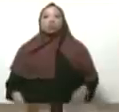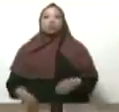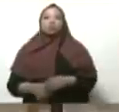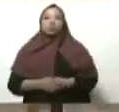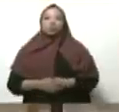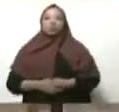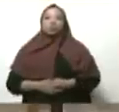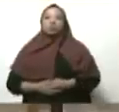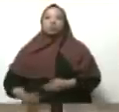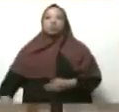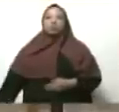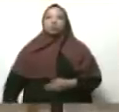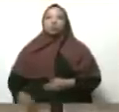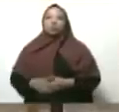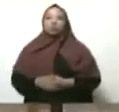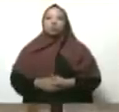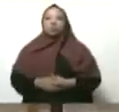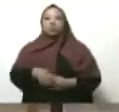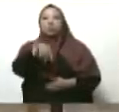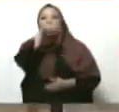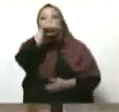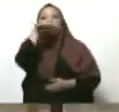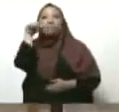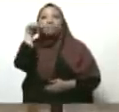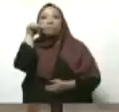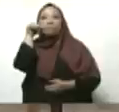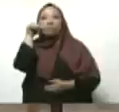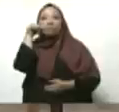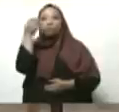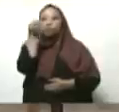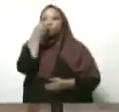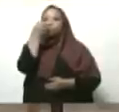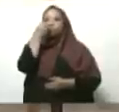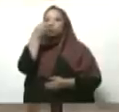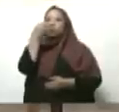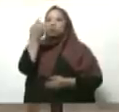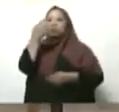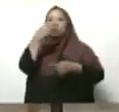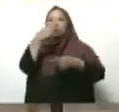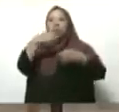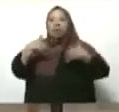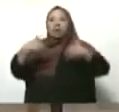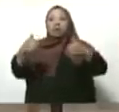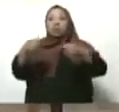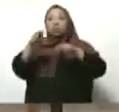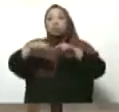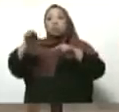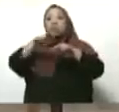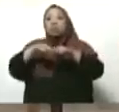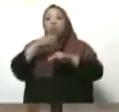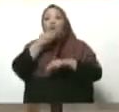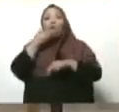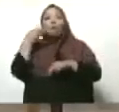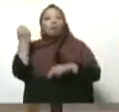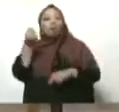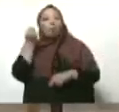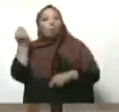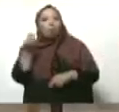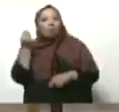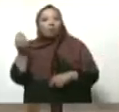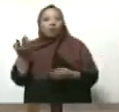consumo de drogas de sustancias nocivas para la salud de nuestros niños niñas adolescentes de la